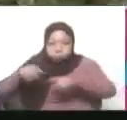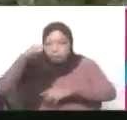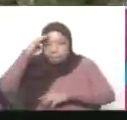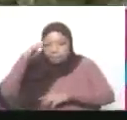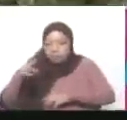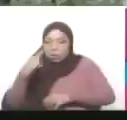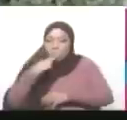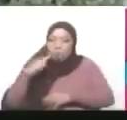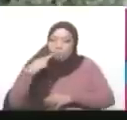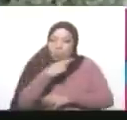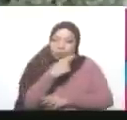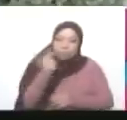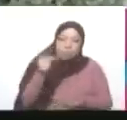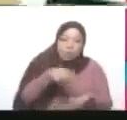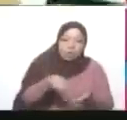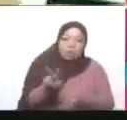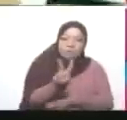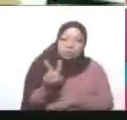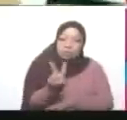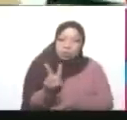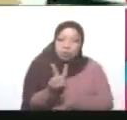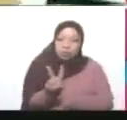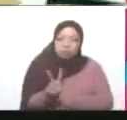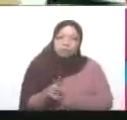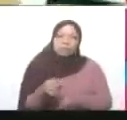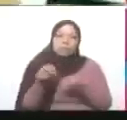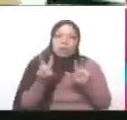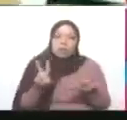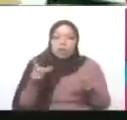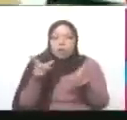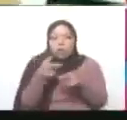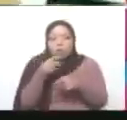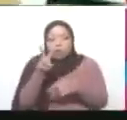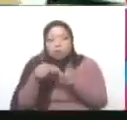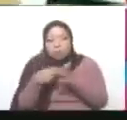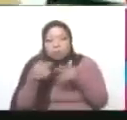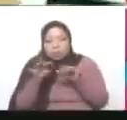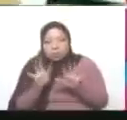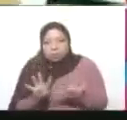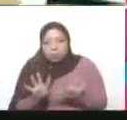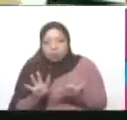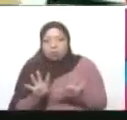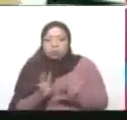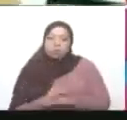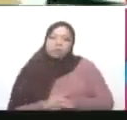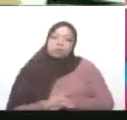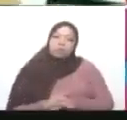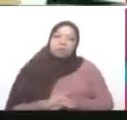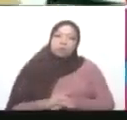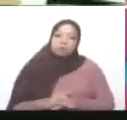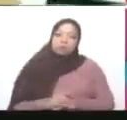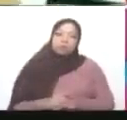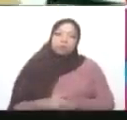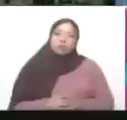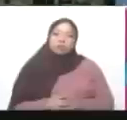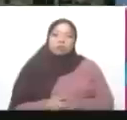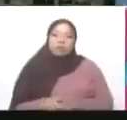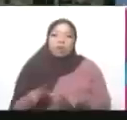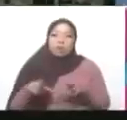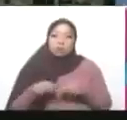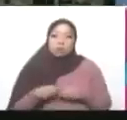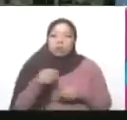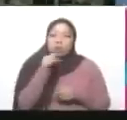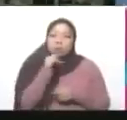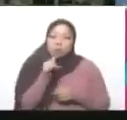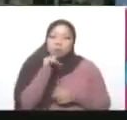territorio venezolano siete de agosto 2019 el jefe de comando sur del pentágono almirante